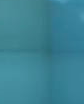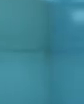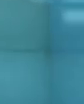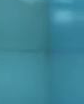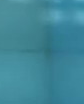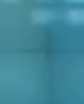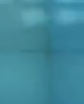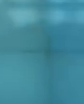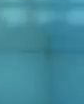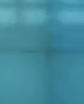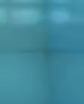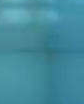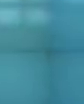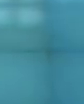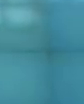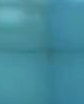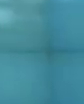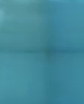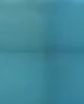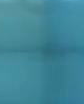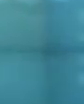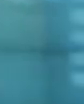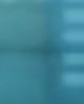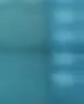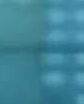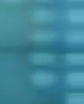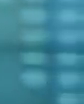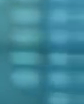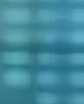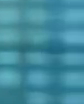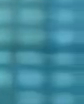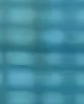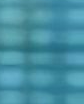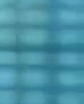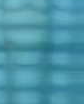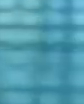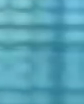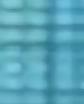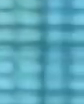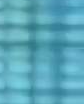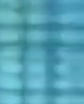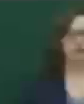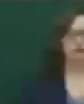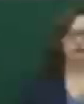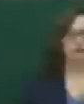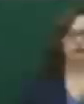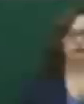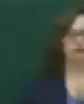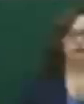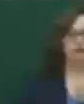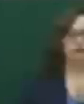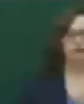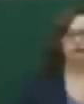un acto en conmemoración del natalicio del Libertador. Escuchemos palabras del presidente de México.